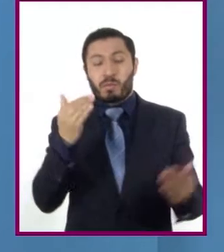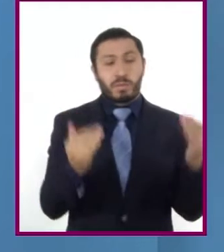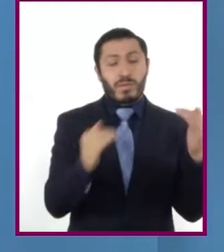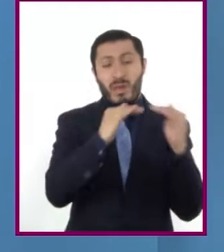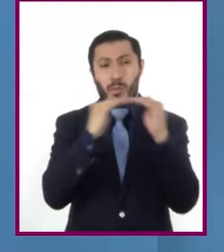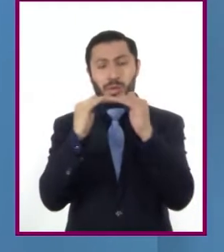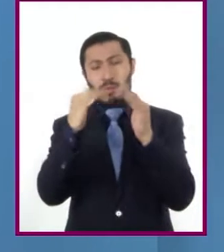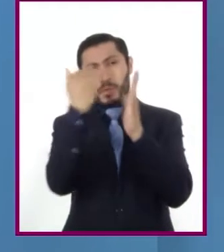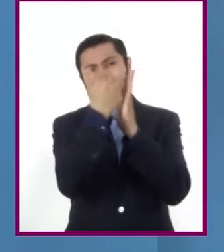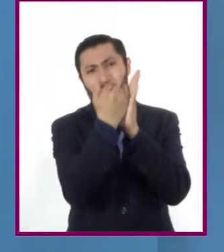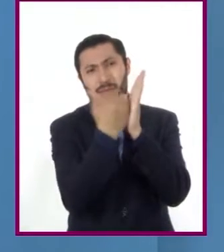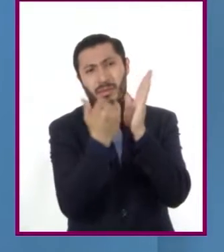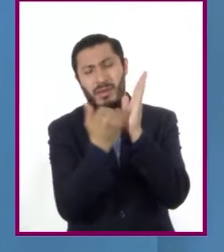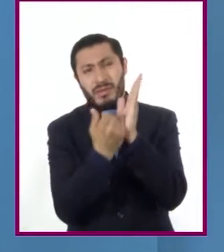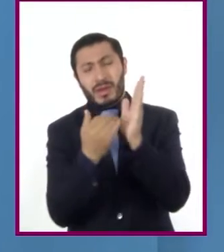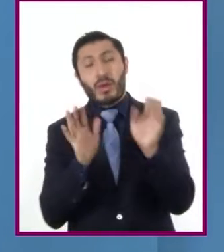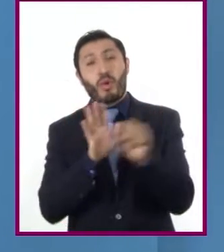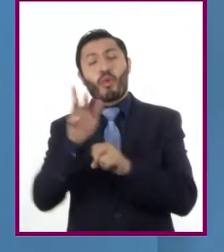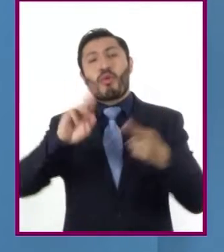qué?